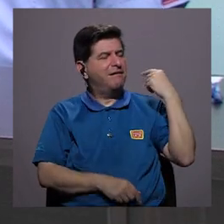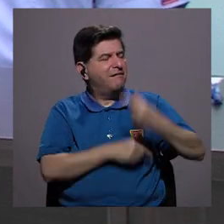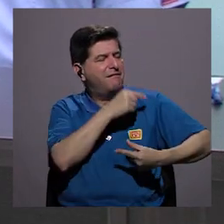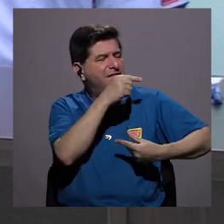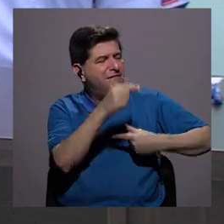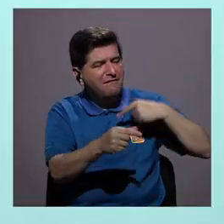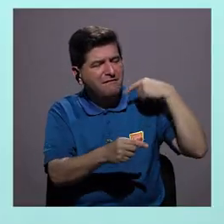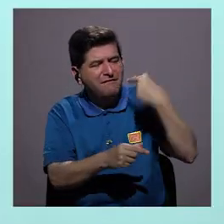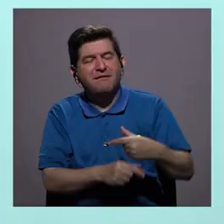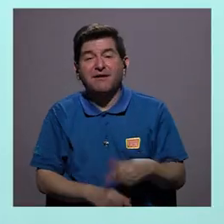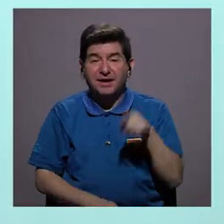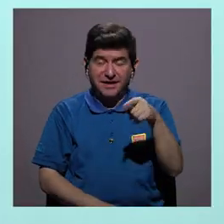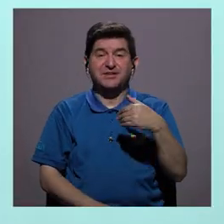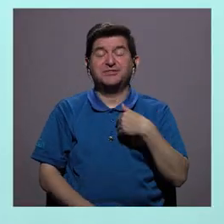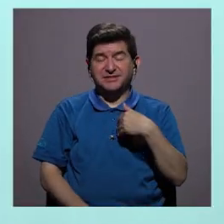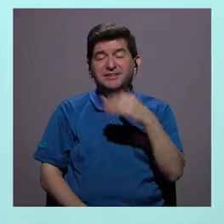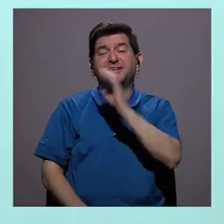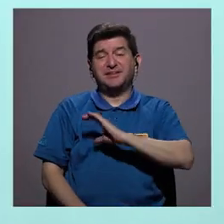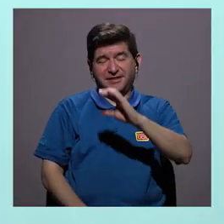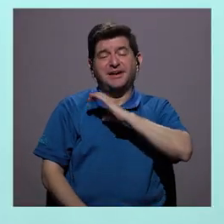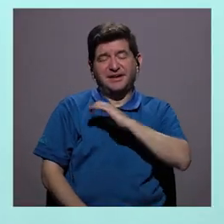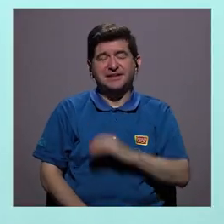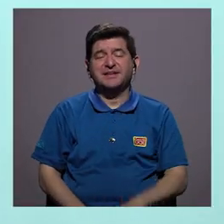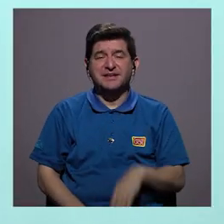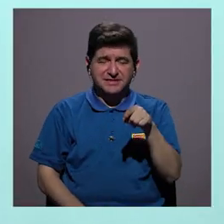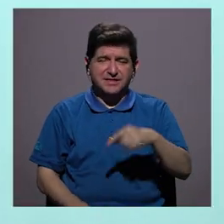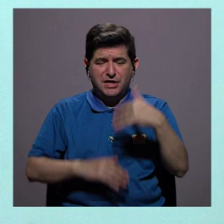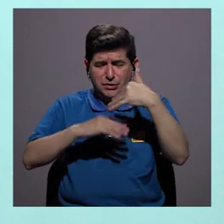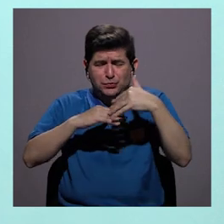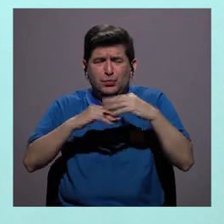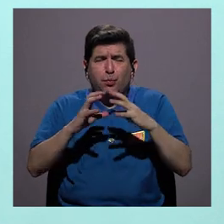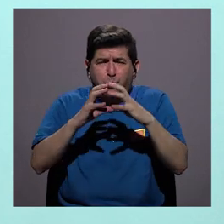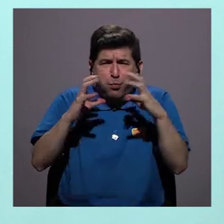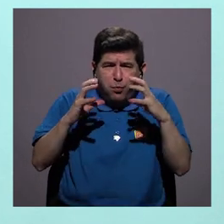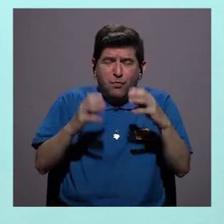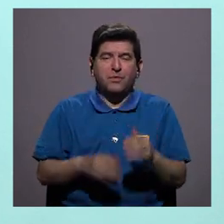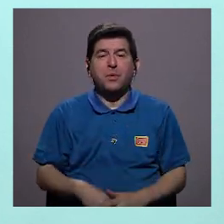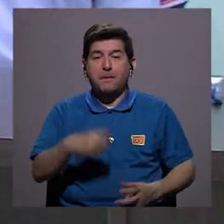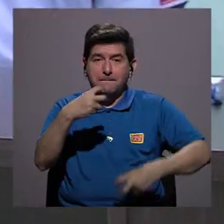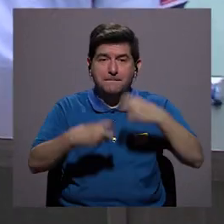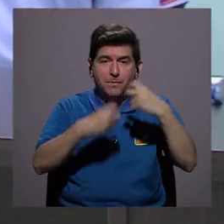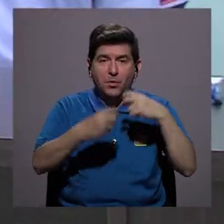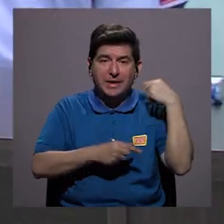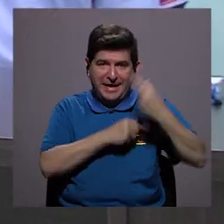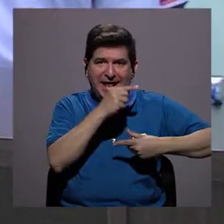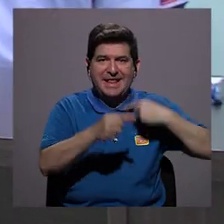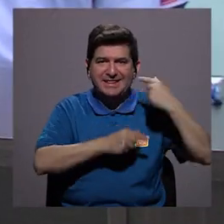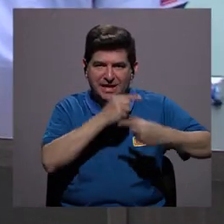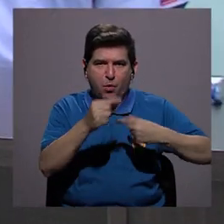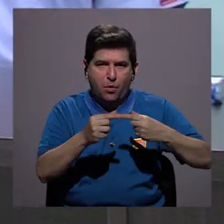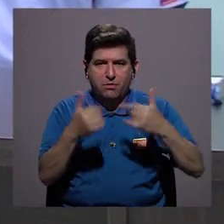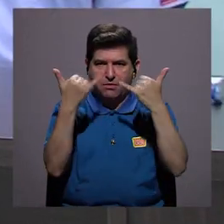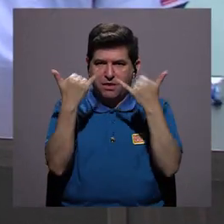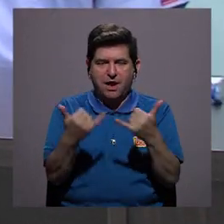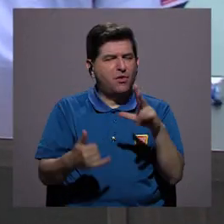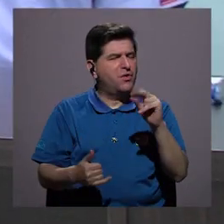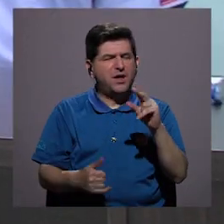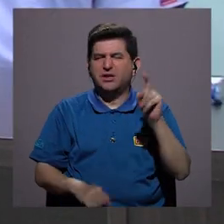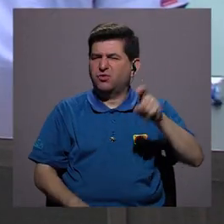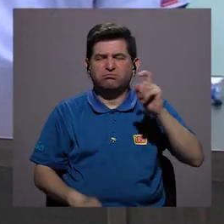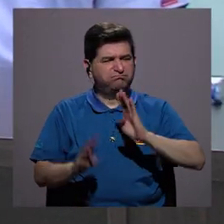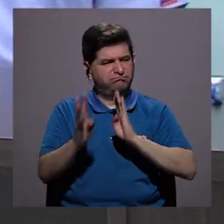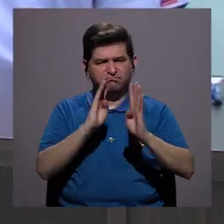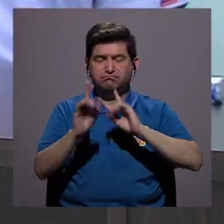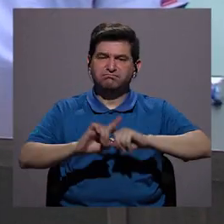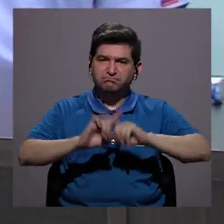de generaciones van dejando su huella a través de varices, porque hay un problema a nivel de algunos genes, ¿verdad?, que ahorita no